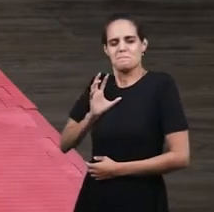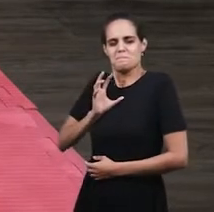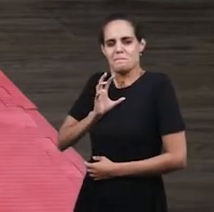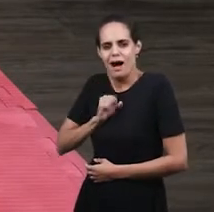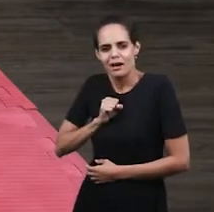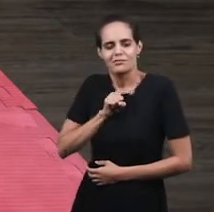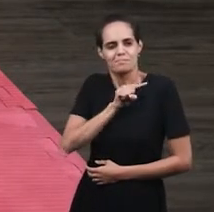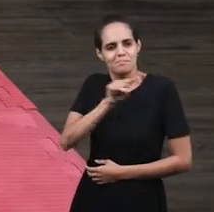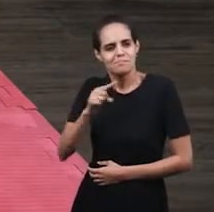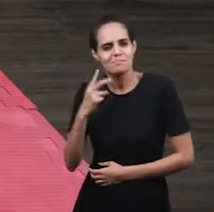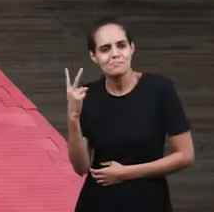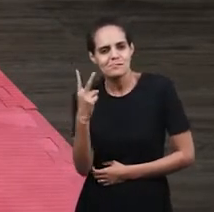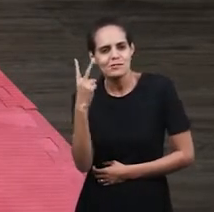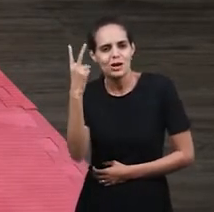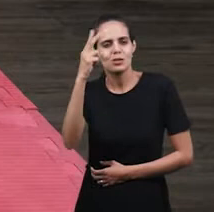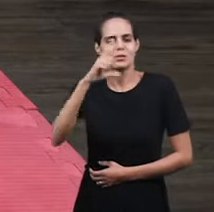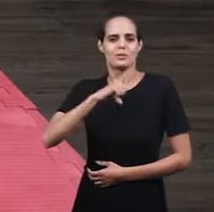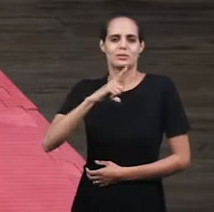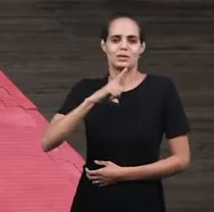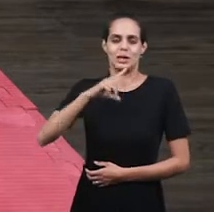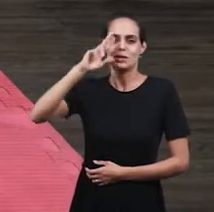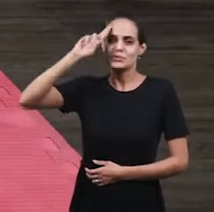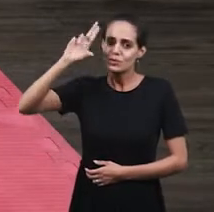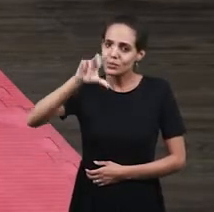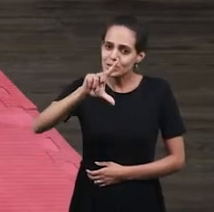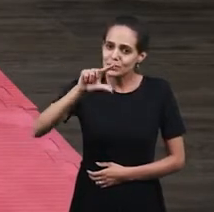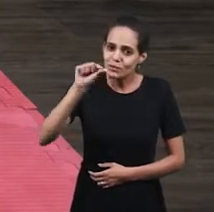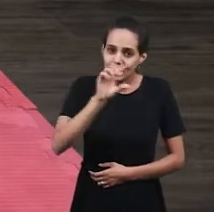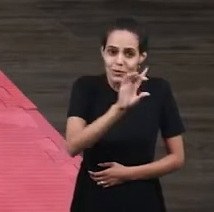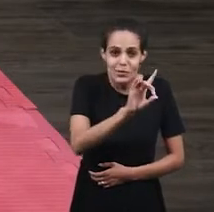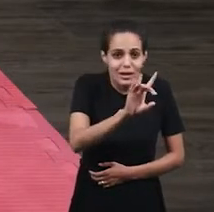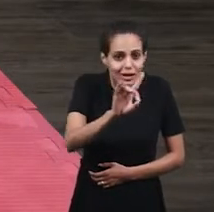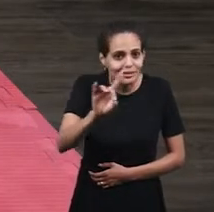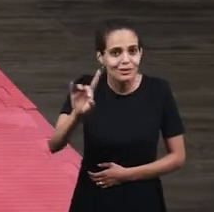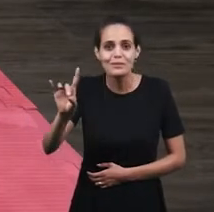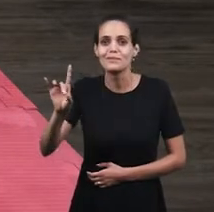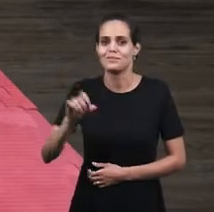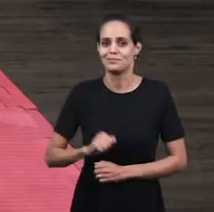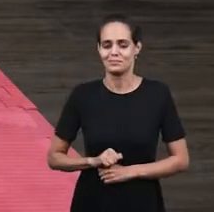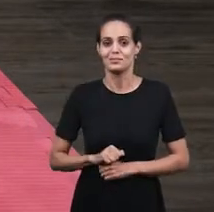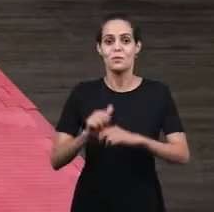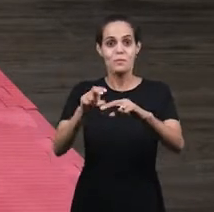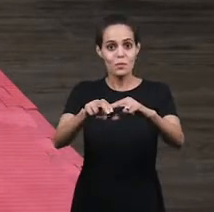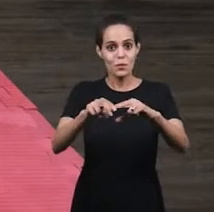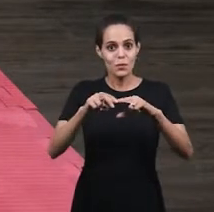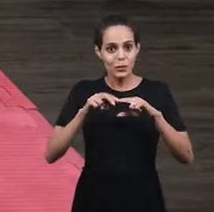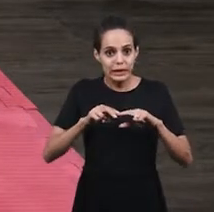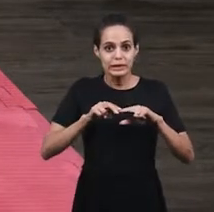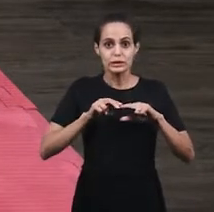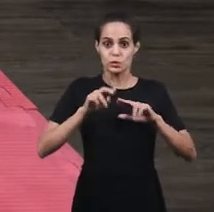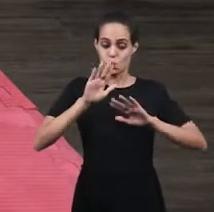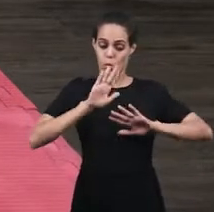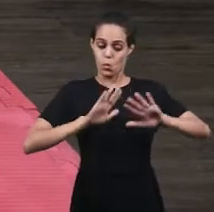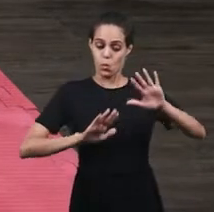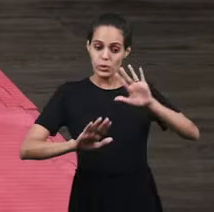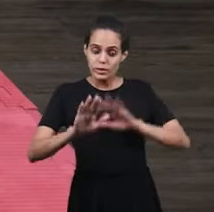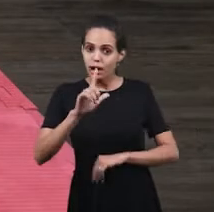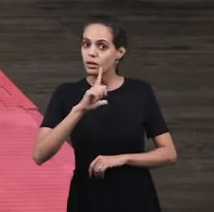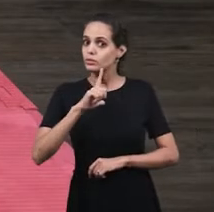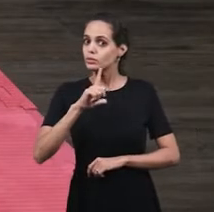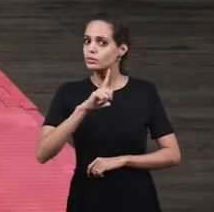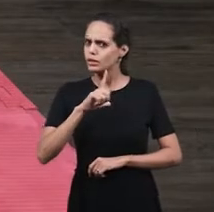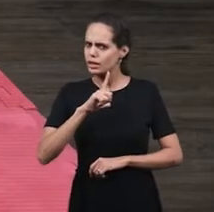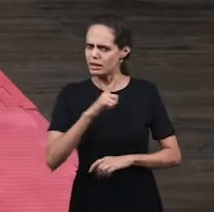José, ustedes son amados, son preciosos y escogidos por el Señor. Y por eso tienen que